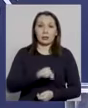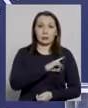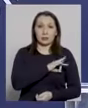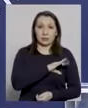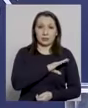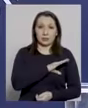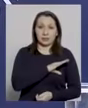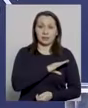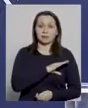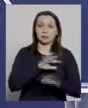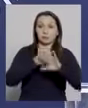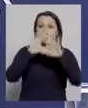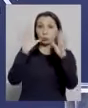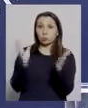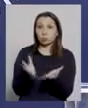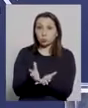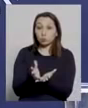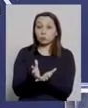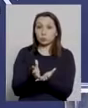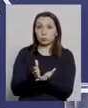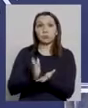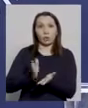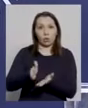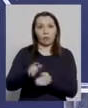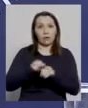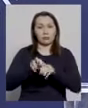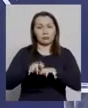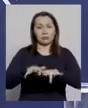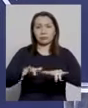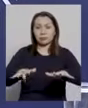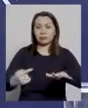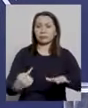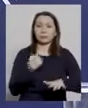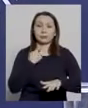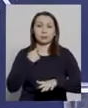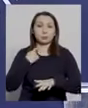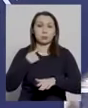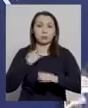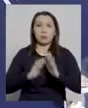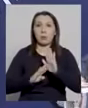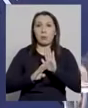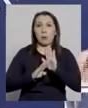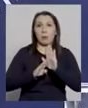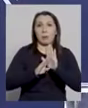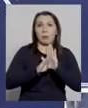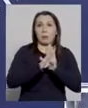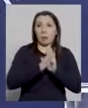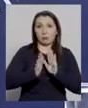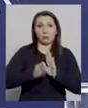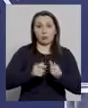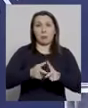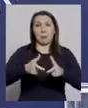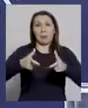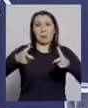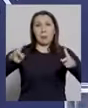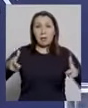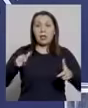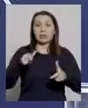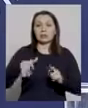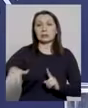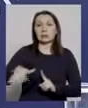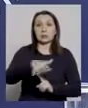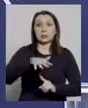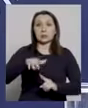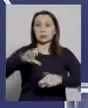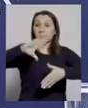país. En el mundo la pandemia sigue azotando al mundo entero, aumentando en forma considerable. Sigue siendo la situación